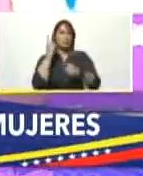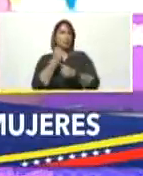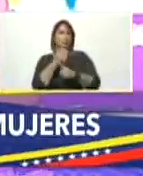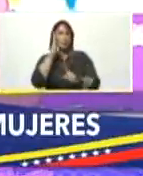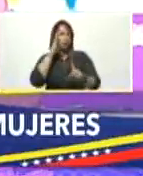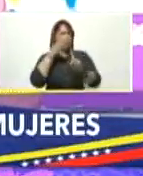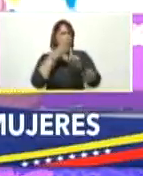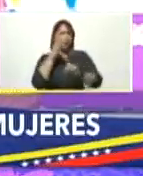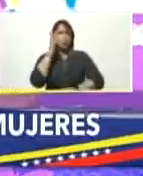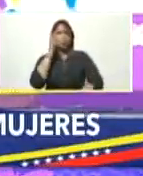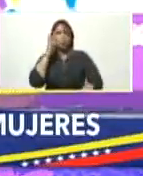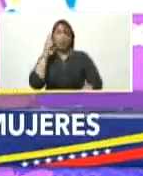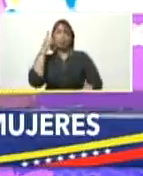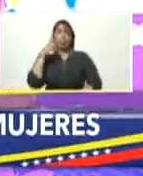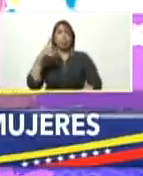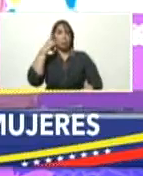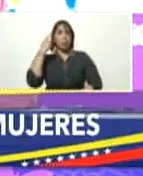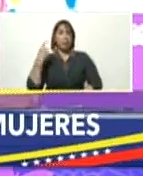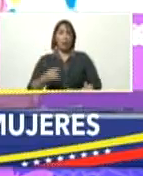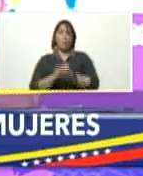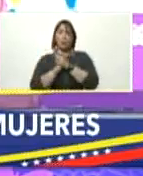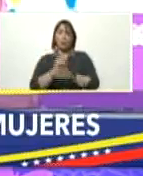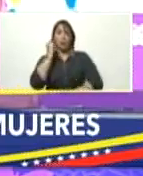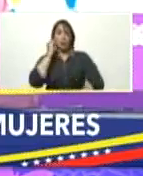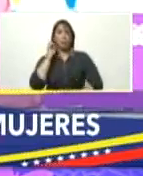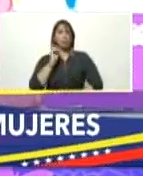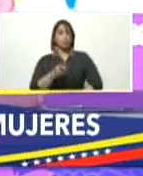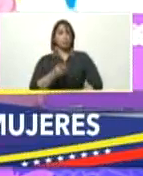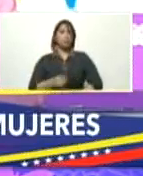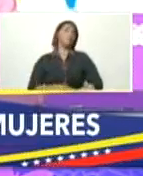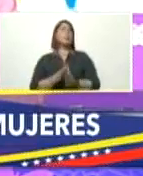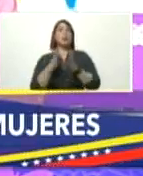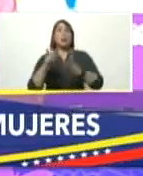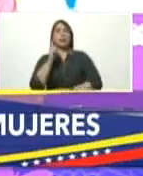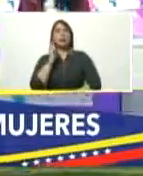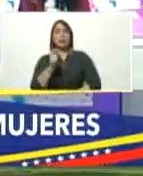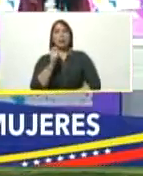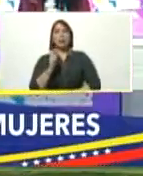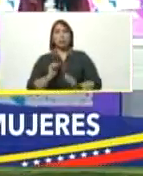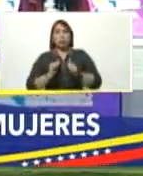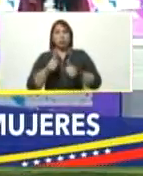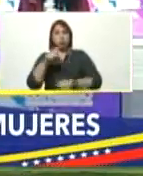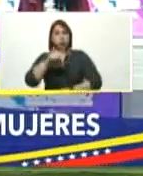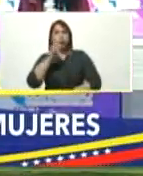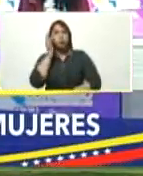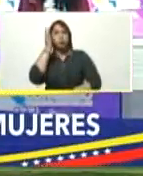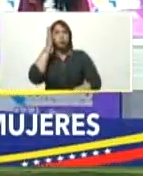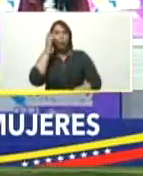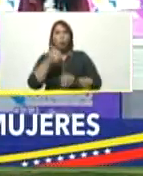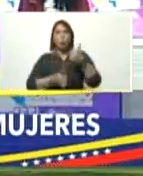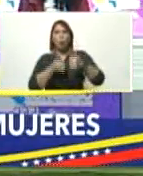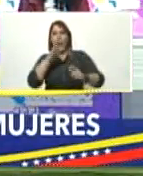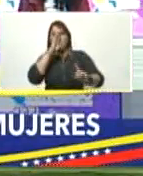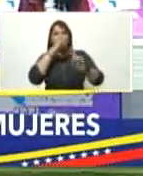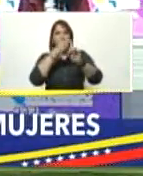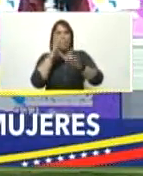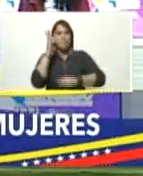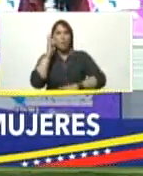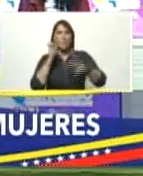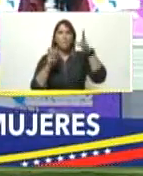escuchar, divas, compañeras, compañeras. La gran tarea a partir de hoy, crear los canales para ir a